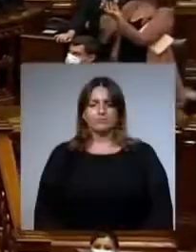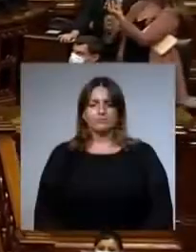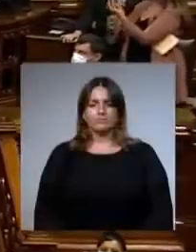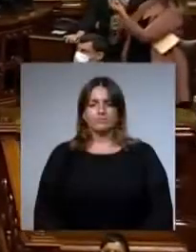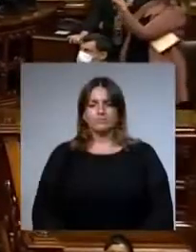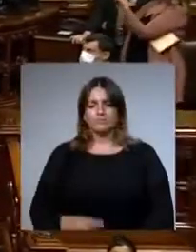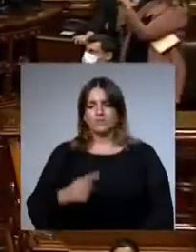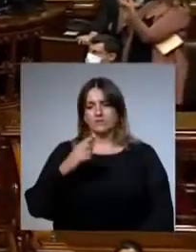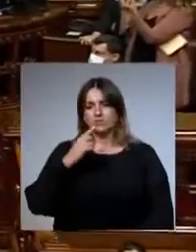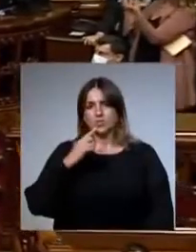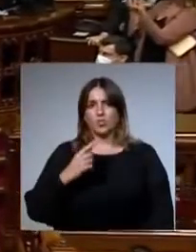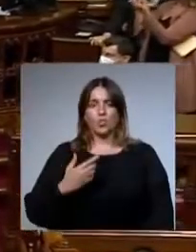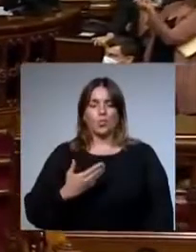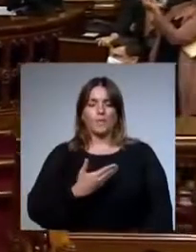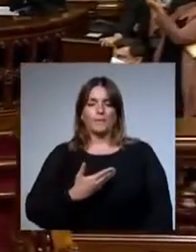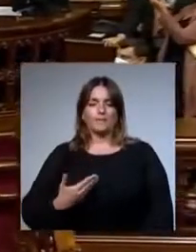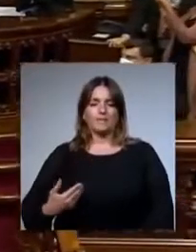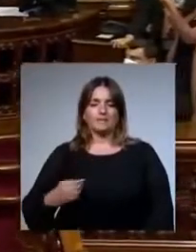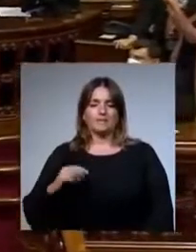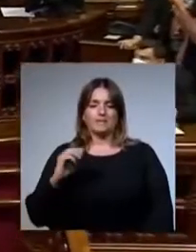Señora Presidenta de la Asamblea General,